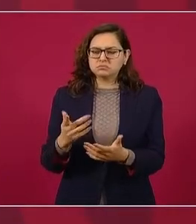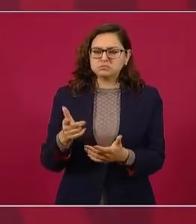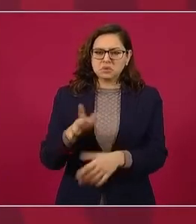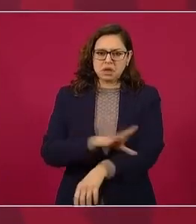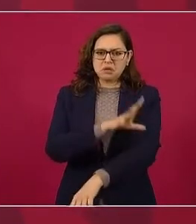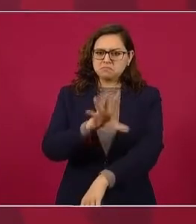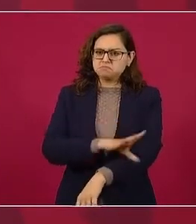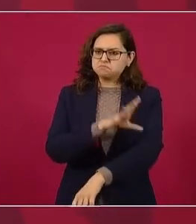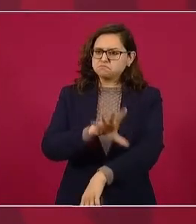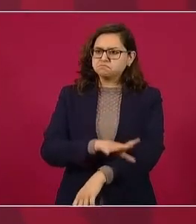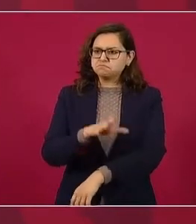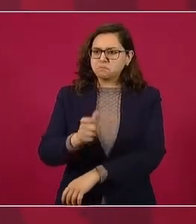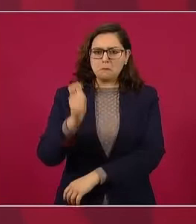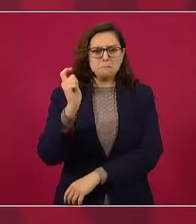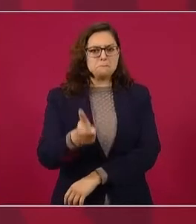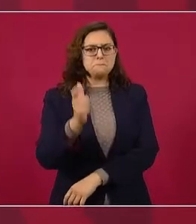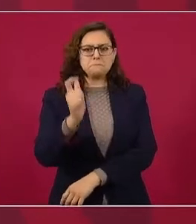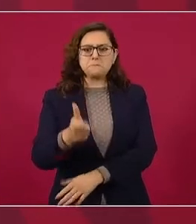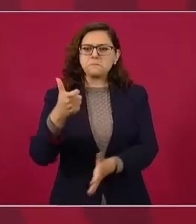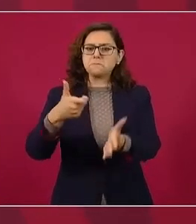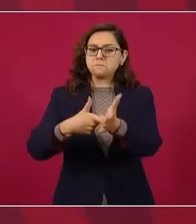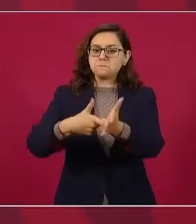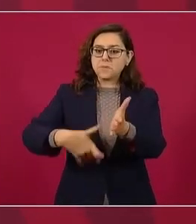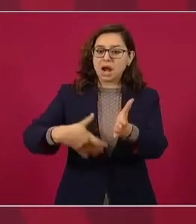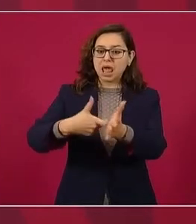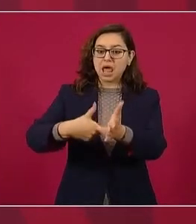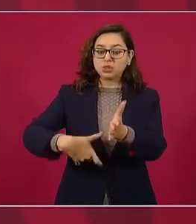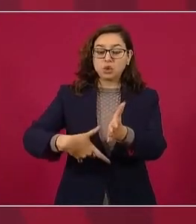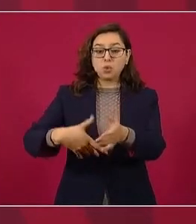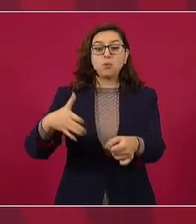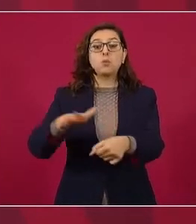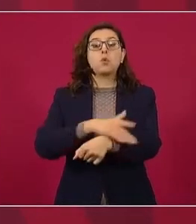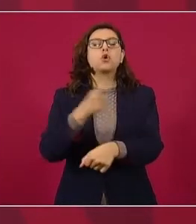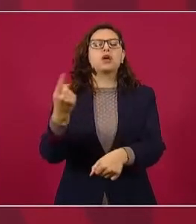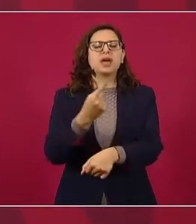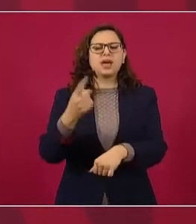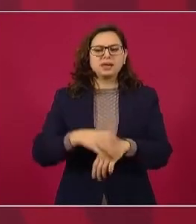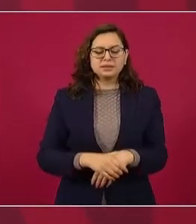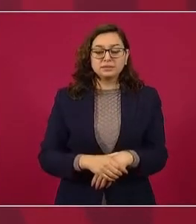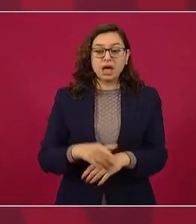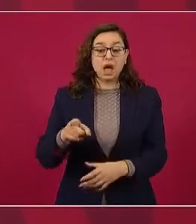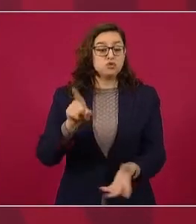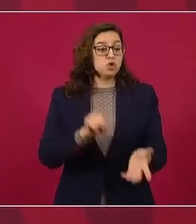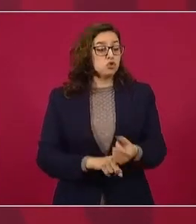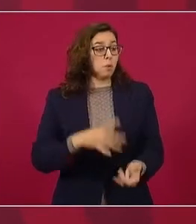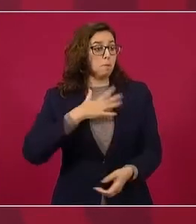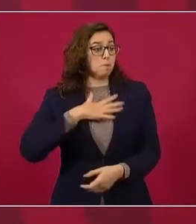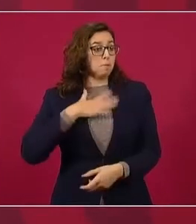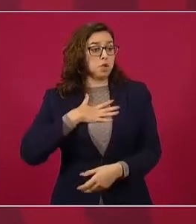reciba energía más barata porque supuestamente la produce, cuando no es cierto,